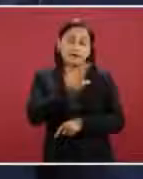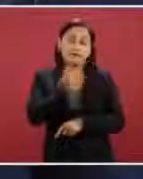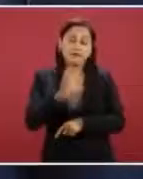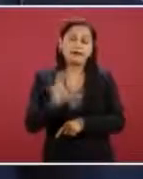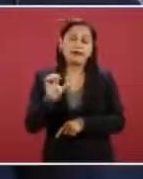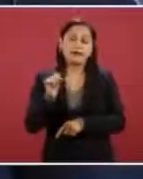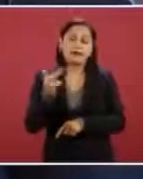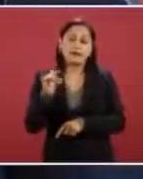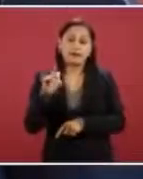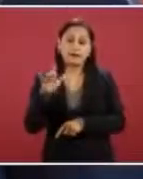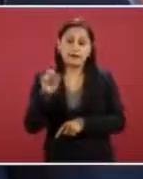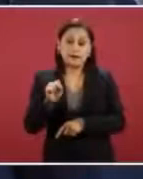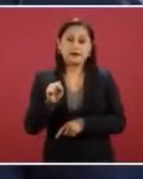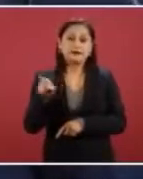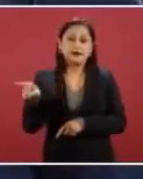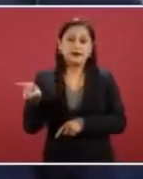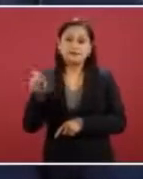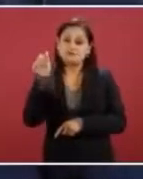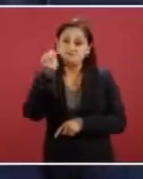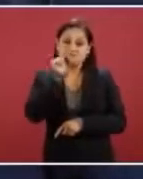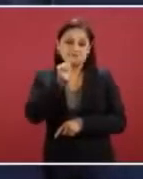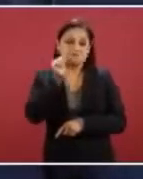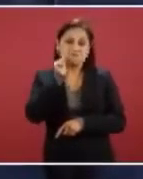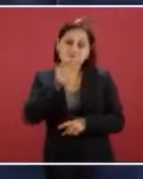respetuoso a los zapatistas.